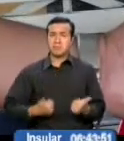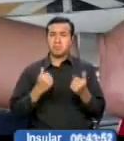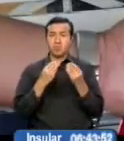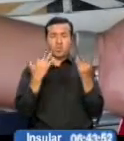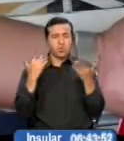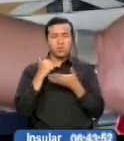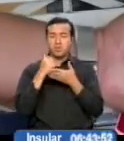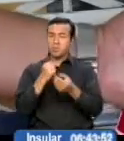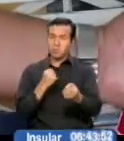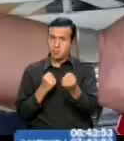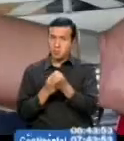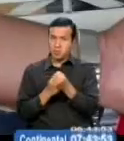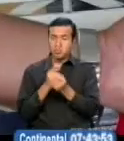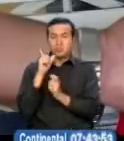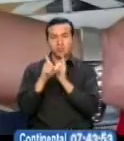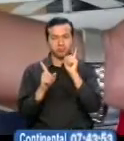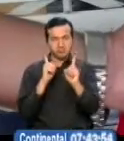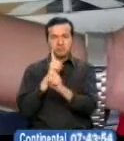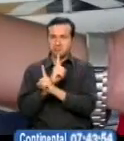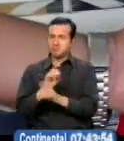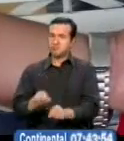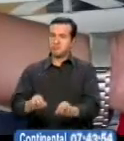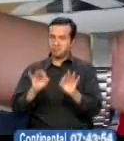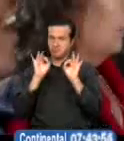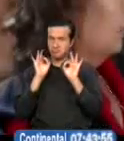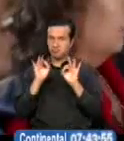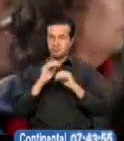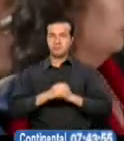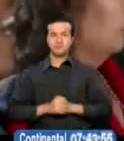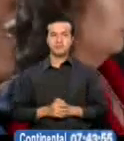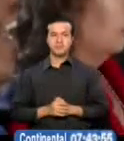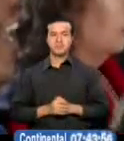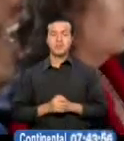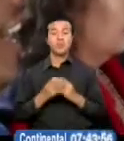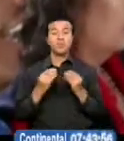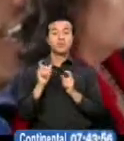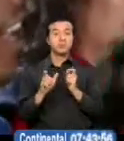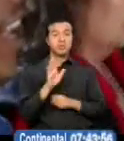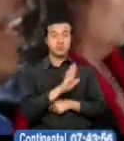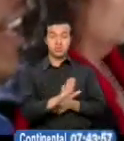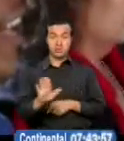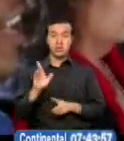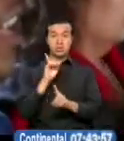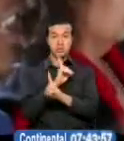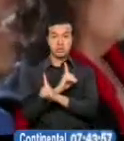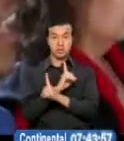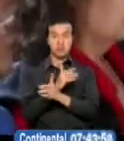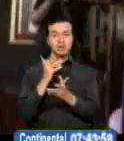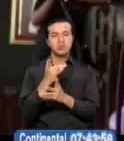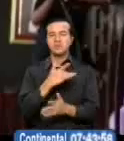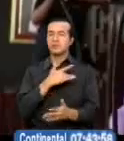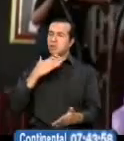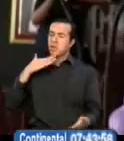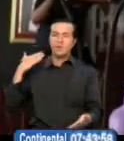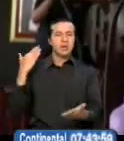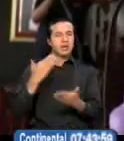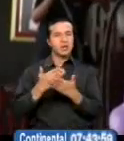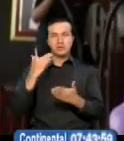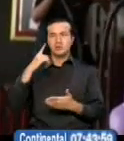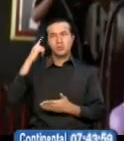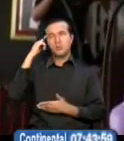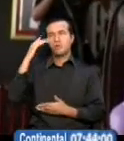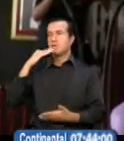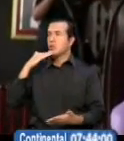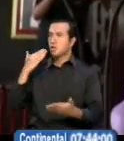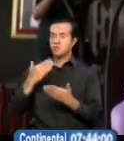muchos beneficios para las personas con discapacidades. Muchas de las personas con discapacidades están agradecidas con este gobierno,